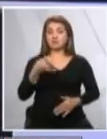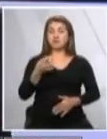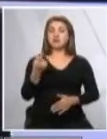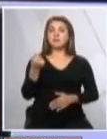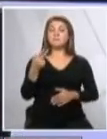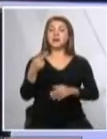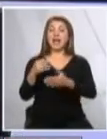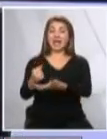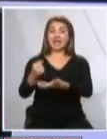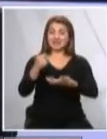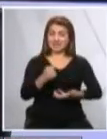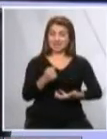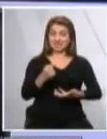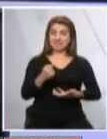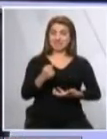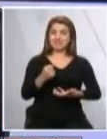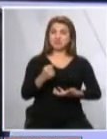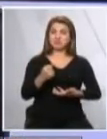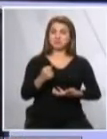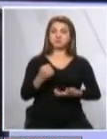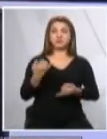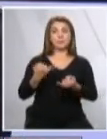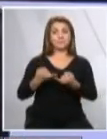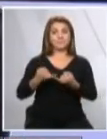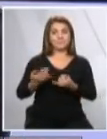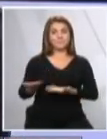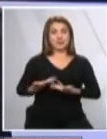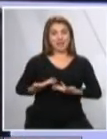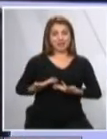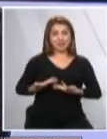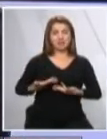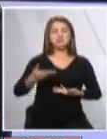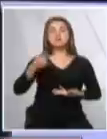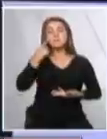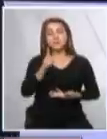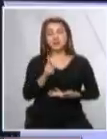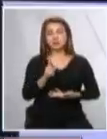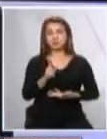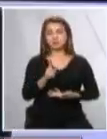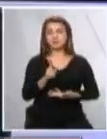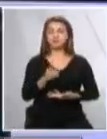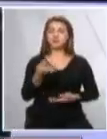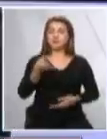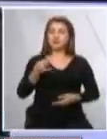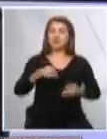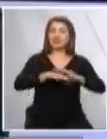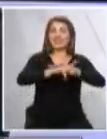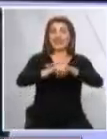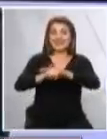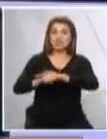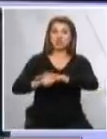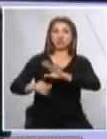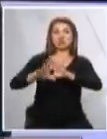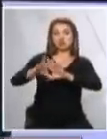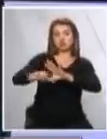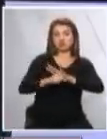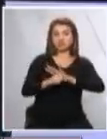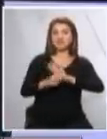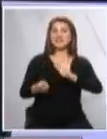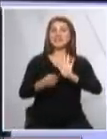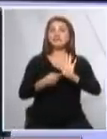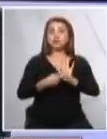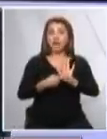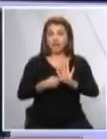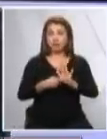platas no llegaban vía muchas veces prestaciones, qué sé yo, pero de ahí a efectivamente delitos tributarios, o de ahí